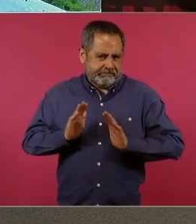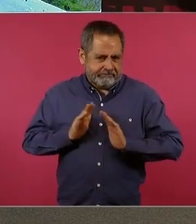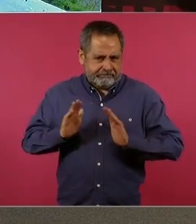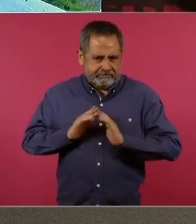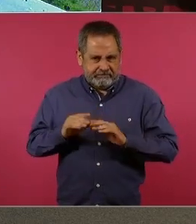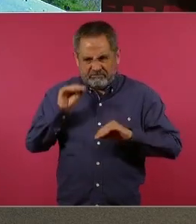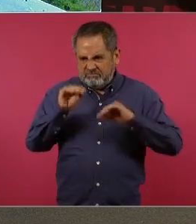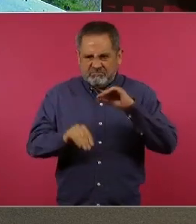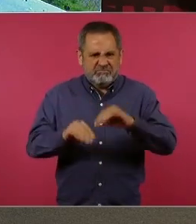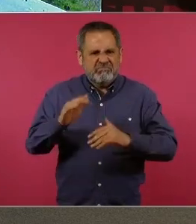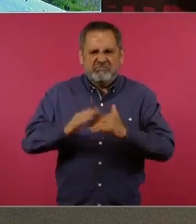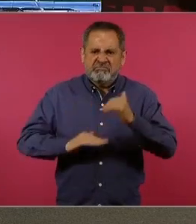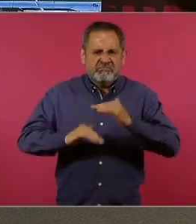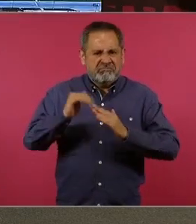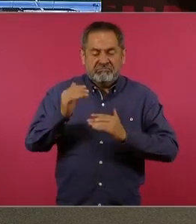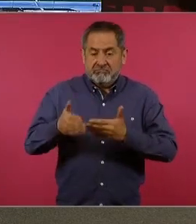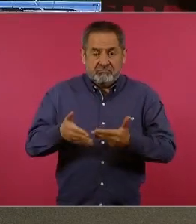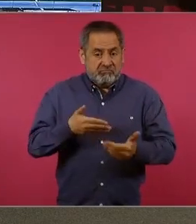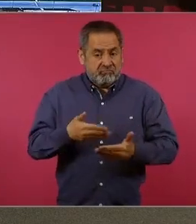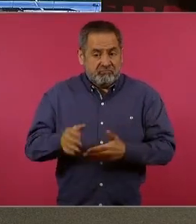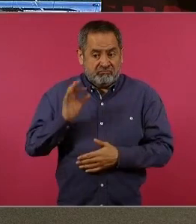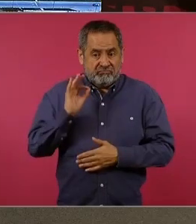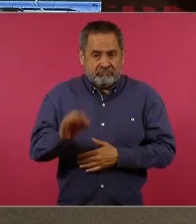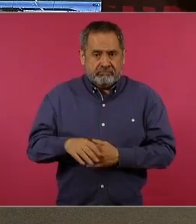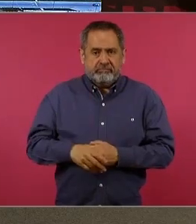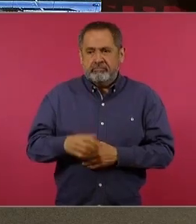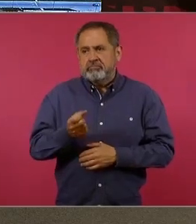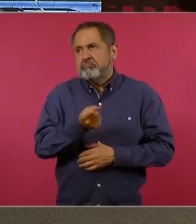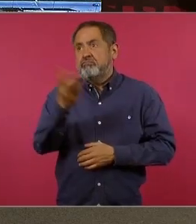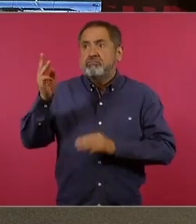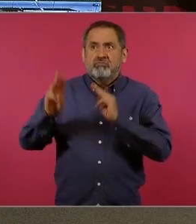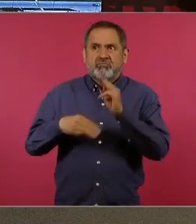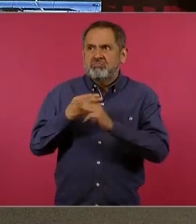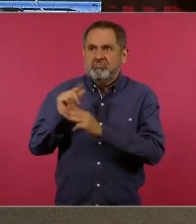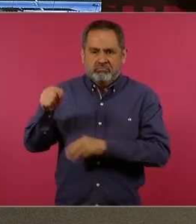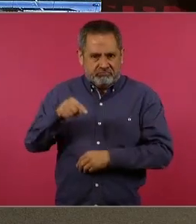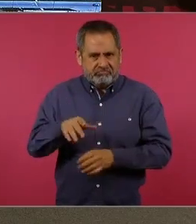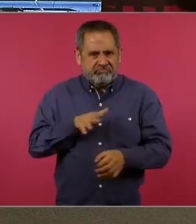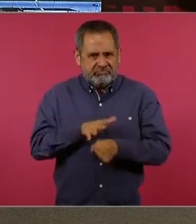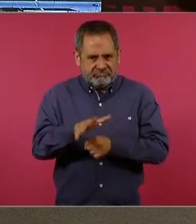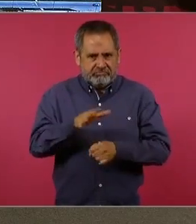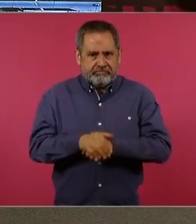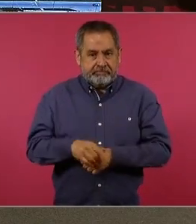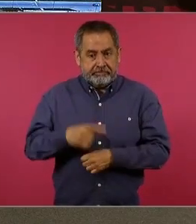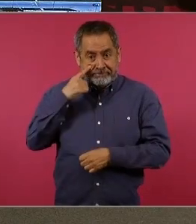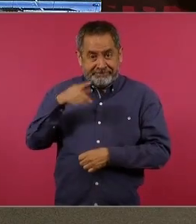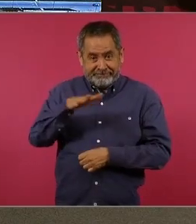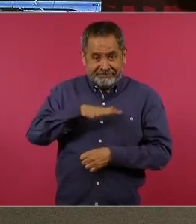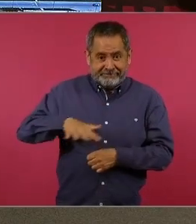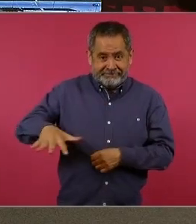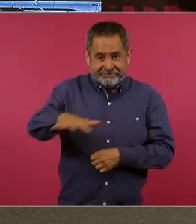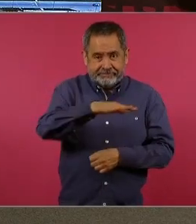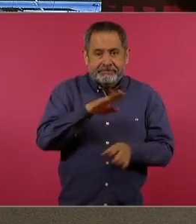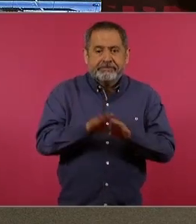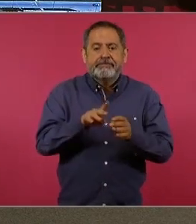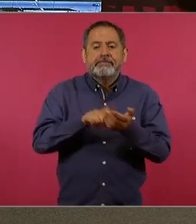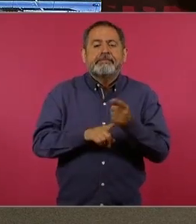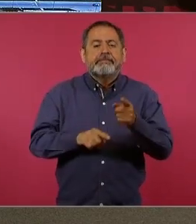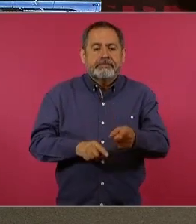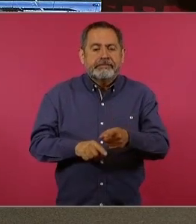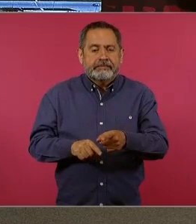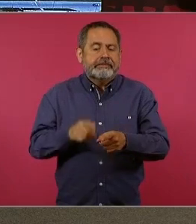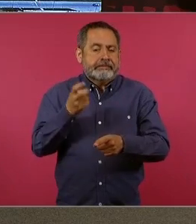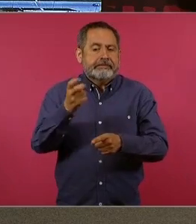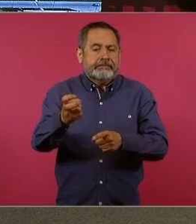no existe o que existe en muy pocos lugares del mundo. La que sigue, por favor. Esta es una vista panorámica de lo que es la